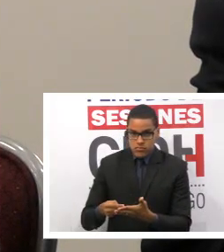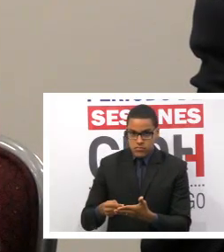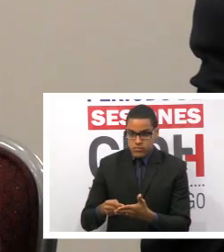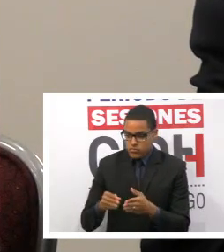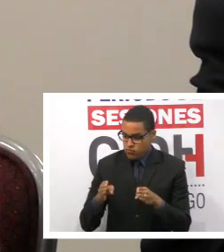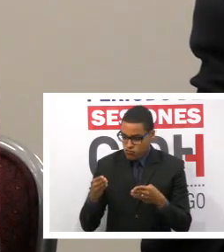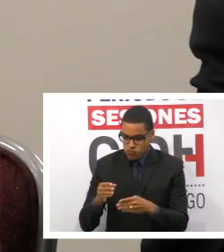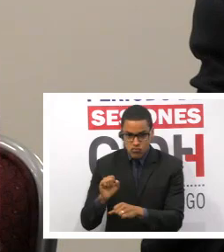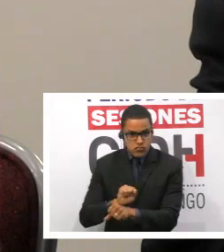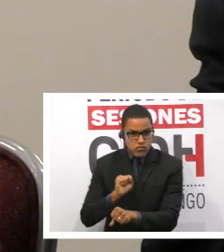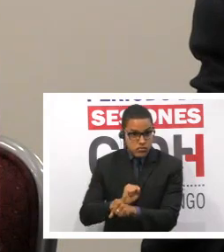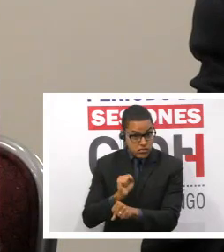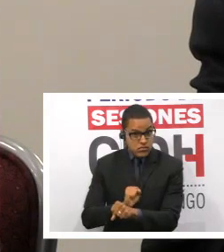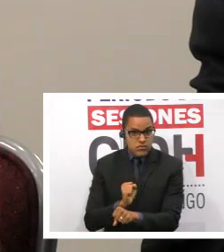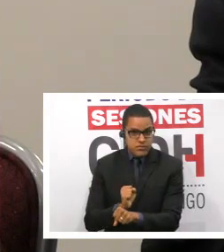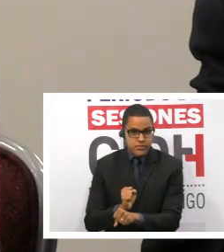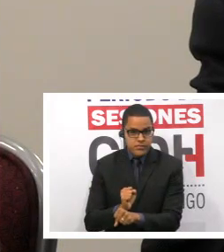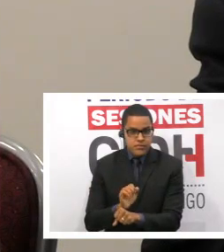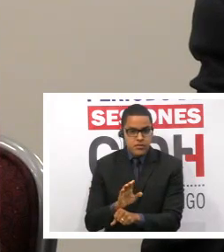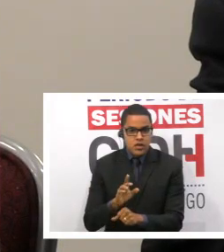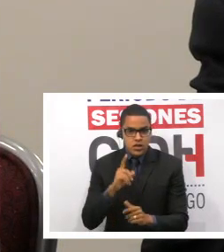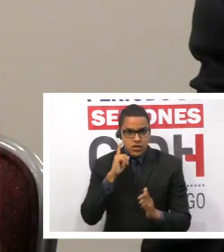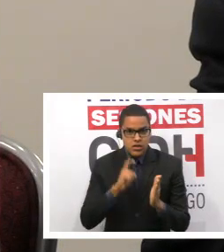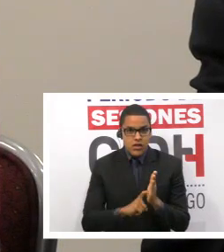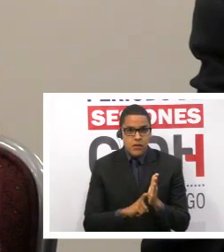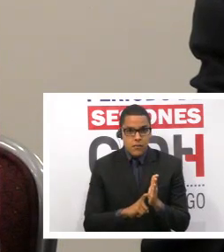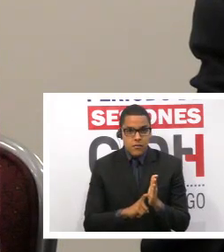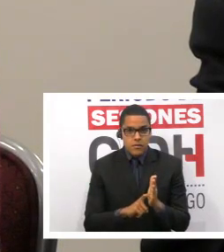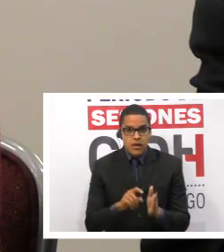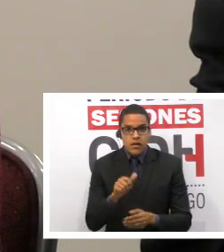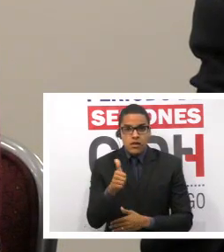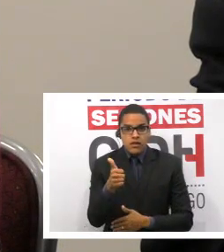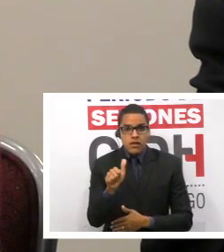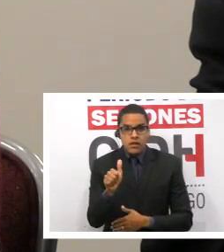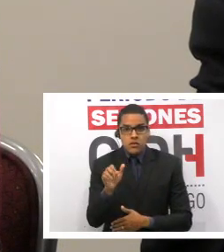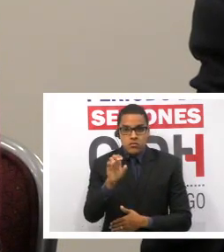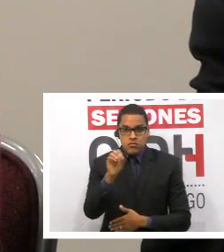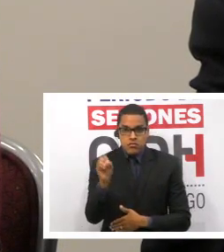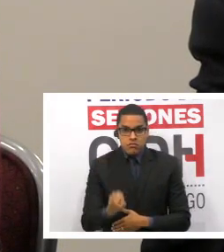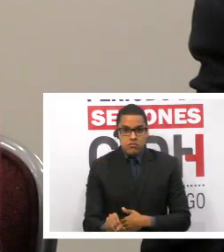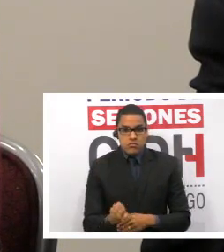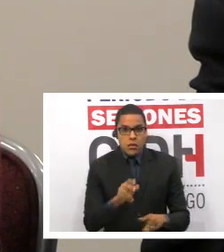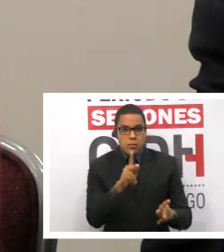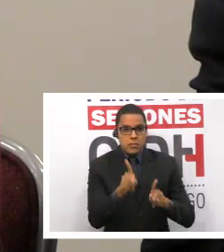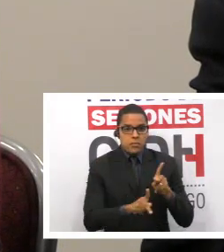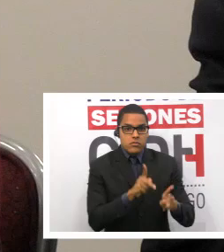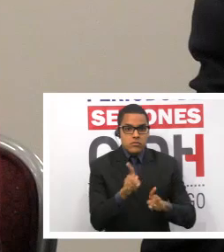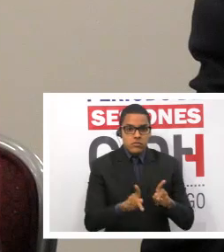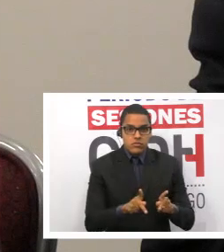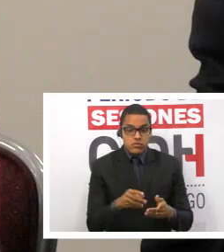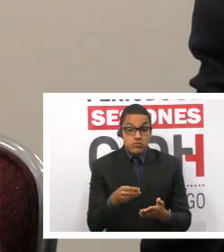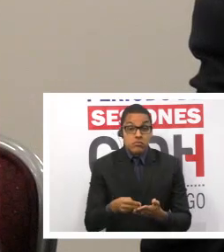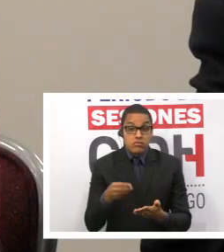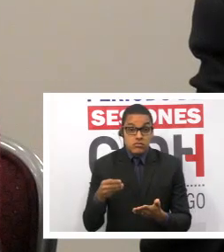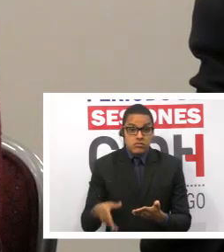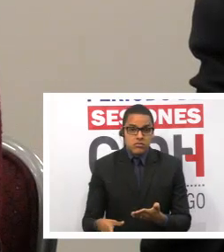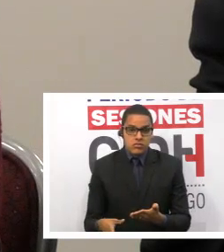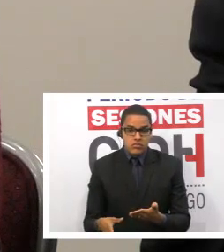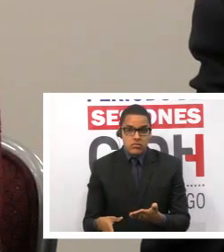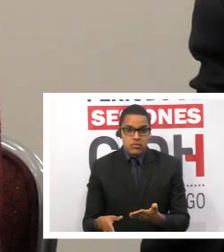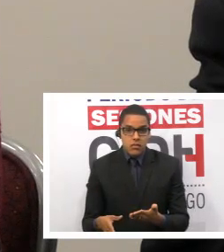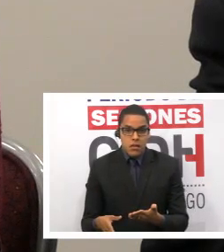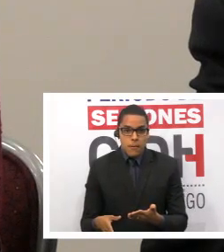américa latina' el 10% más rico concentra el 68 por ciento de la riqueza en la región